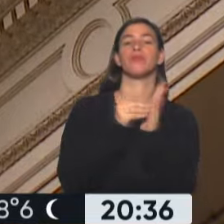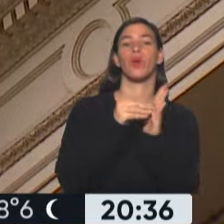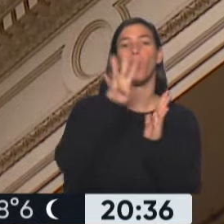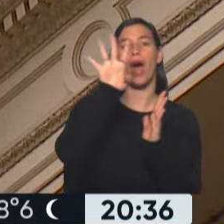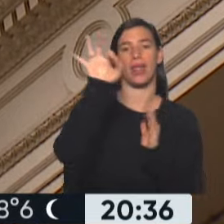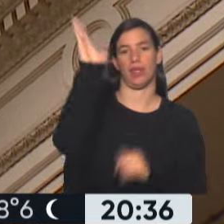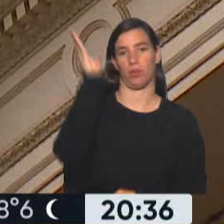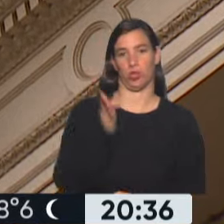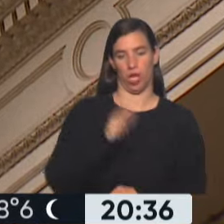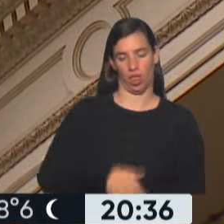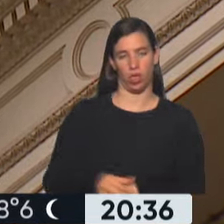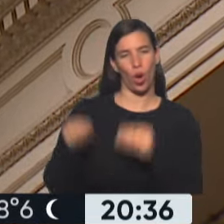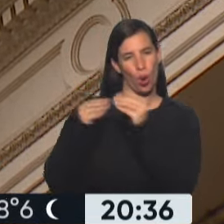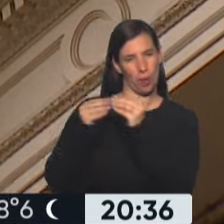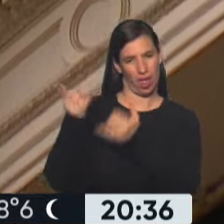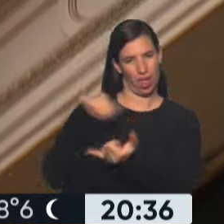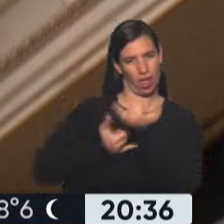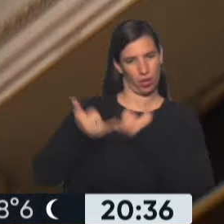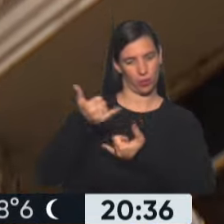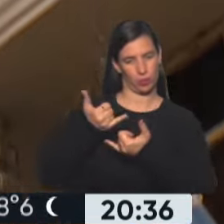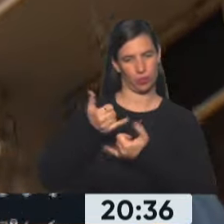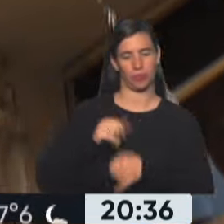40%. Lucrecia Eterovich va a ampliar más sobre este tema.